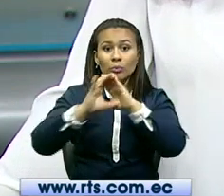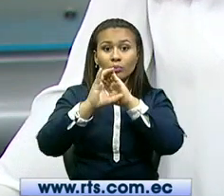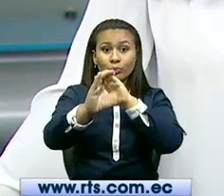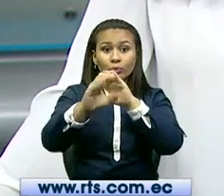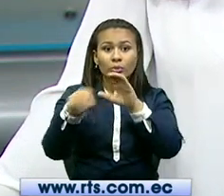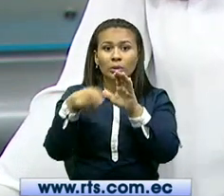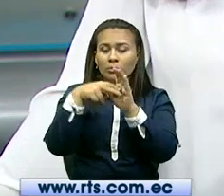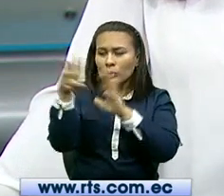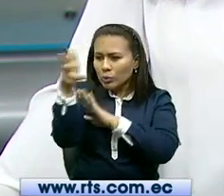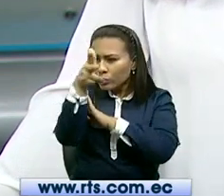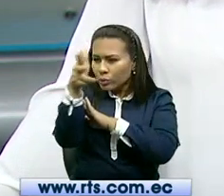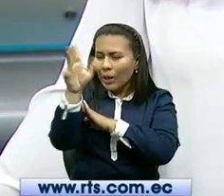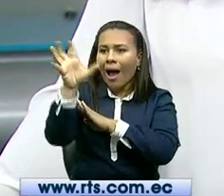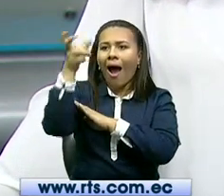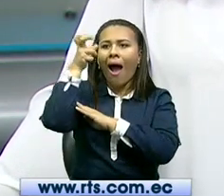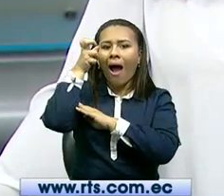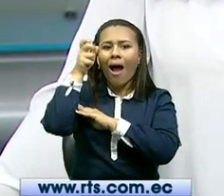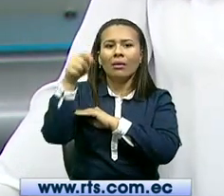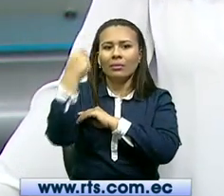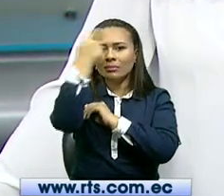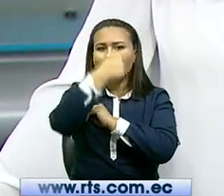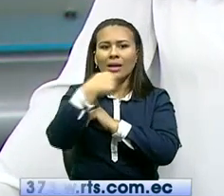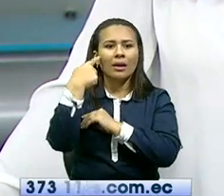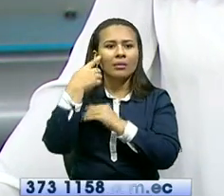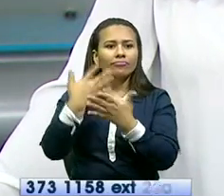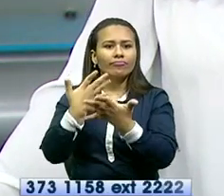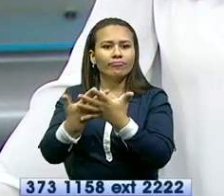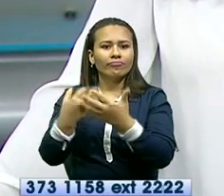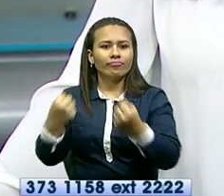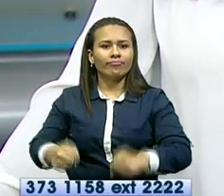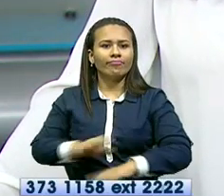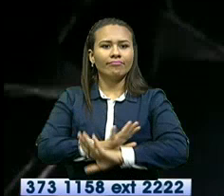transportación sirvieron como evidencia para capturar a los sospechosos.